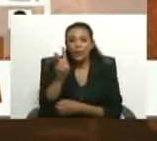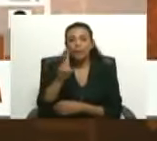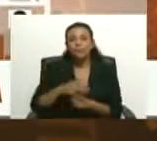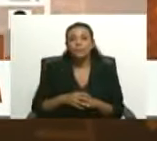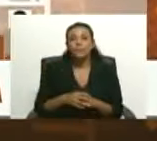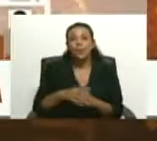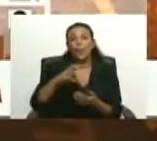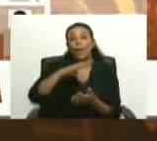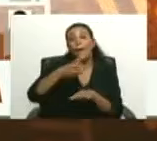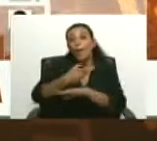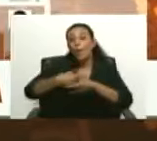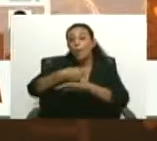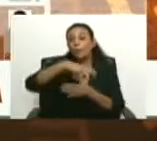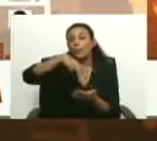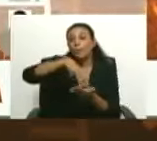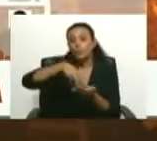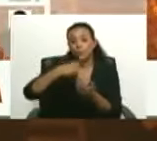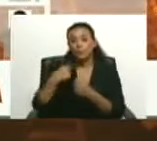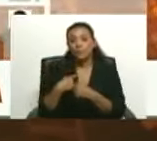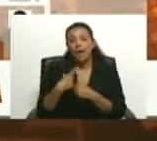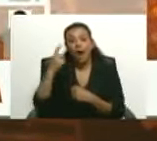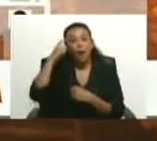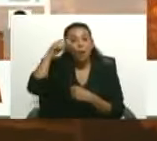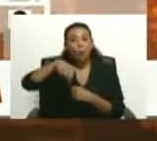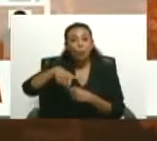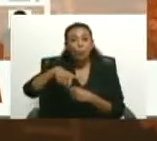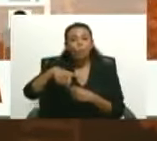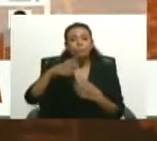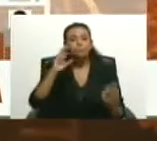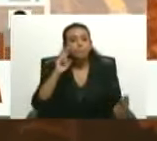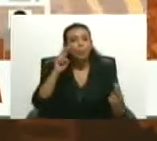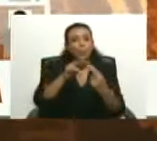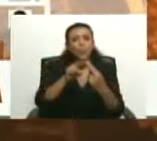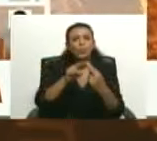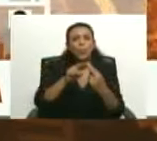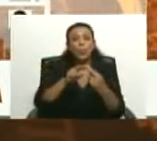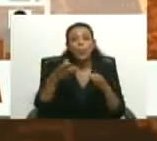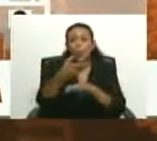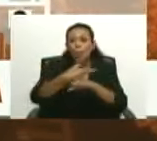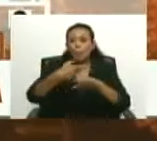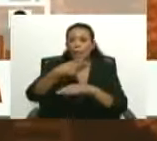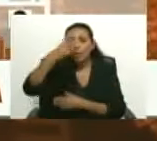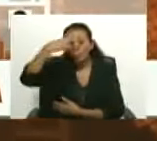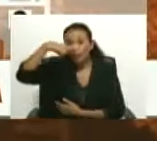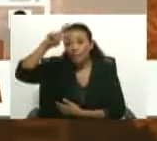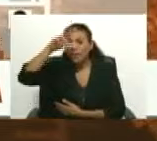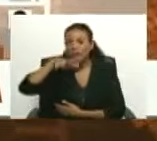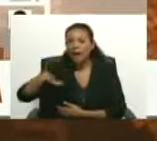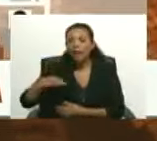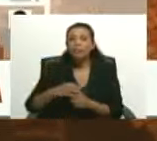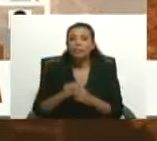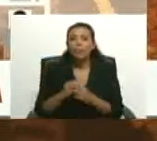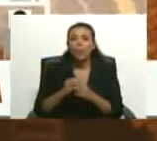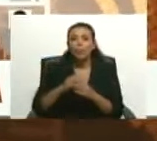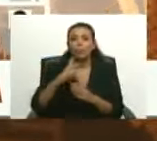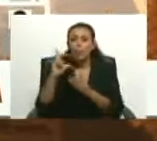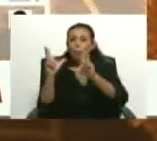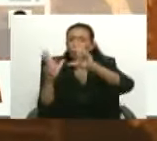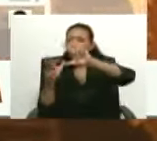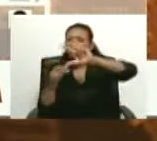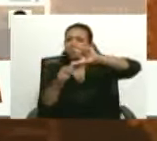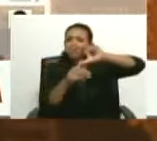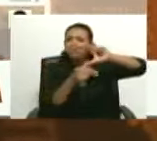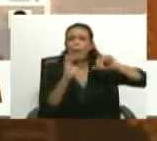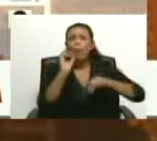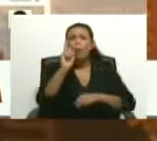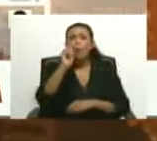reunión, el pueblo mexicano ha tenido que enfrentar esta situación del huracán Otis. Pero también hemos visto cómo en la